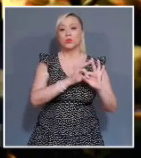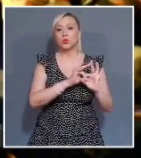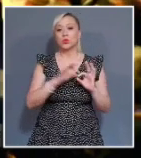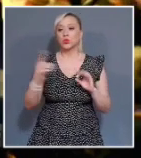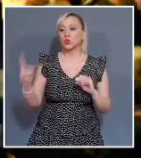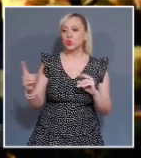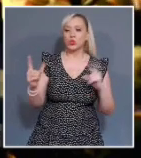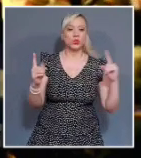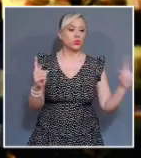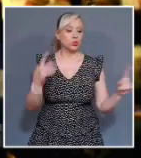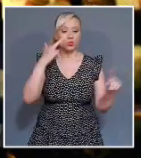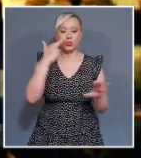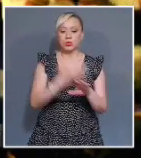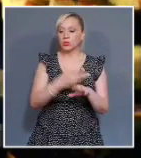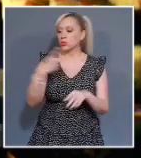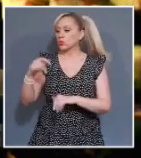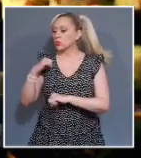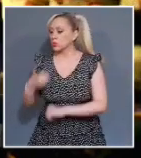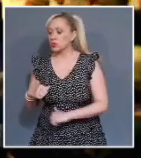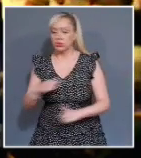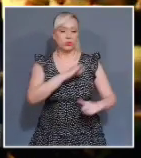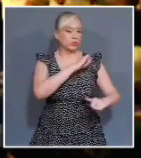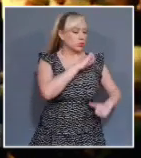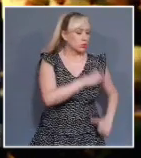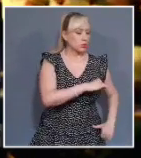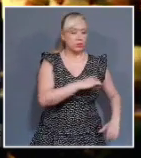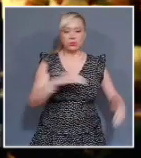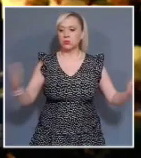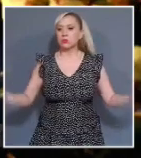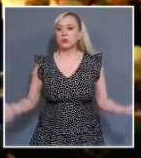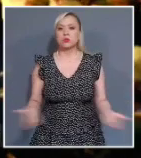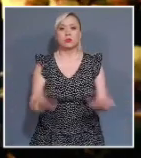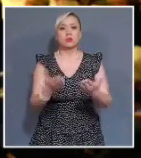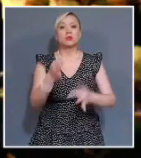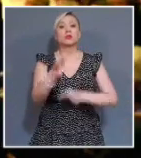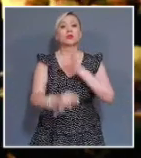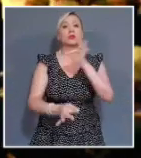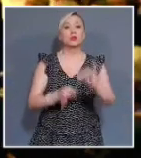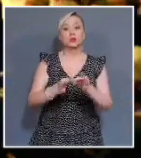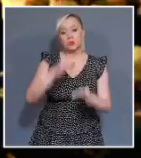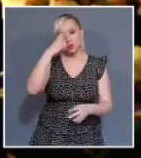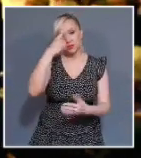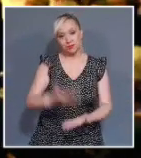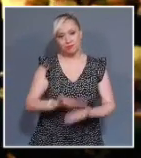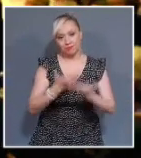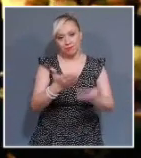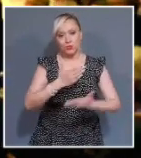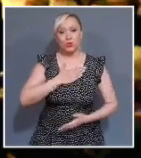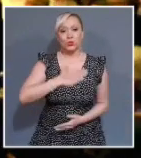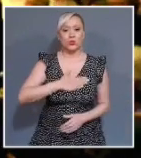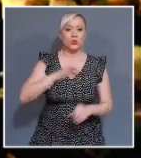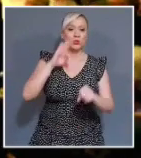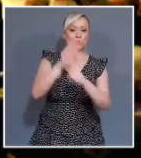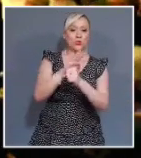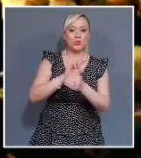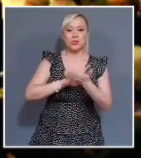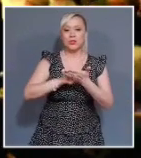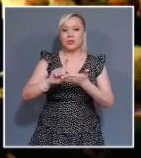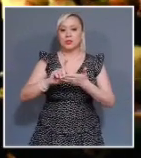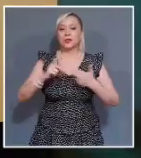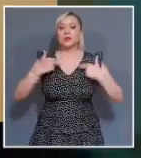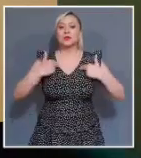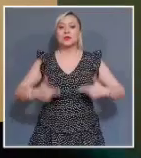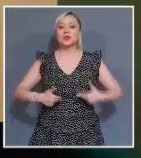competencia, cumplen una función relevante para el acceso a la justicia y la protección de los derechos fundamentales de las